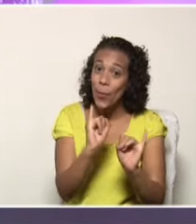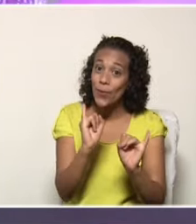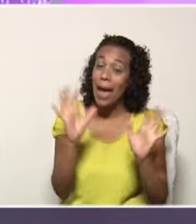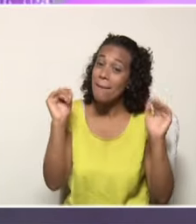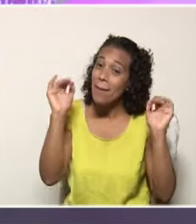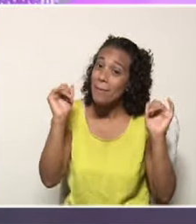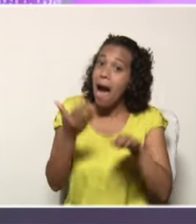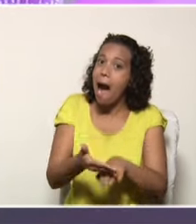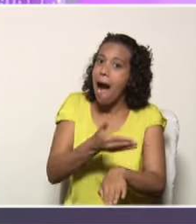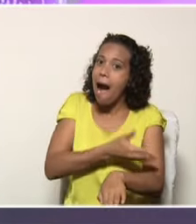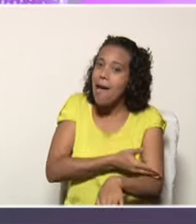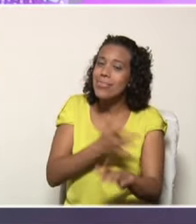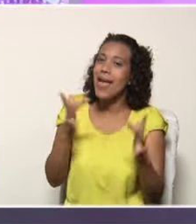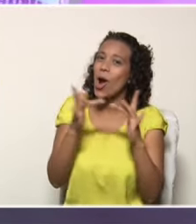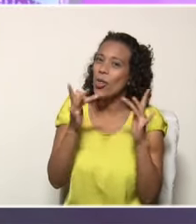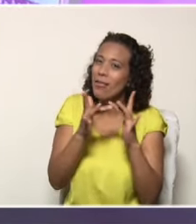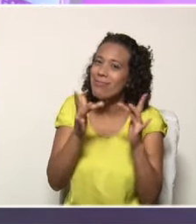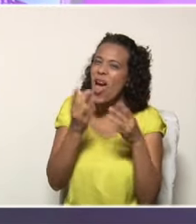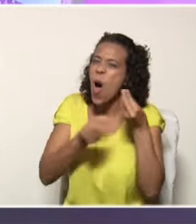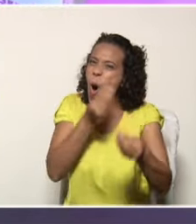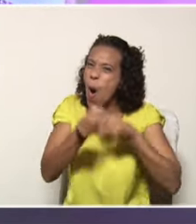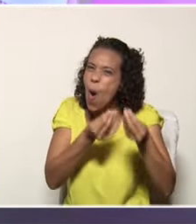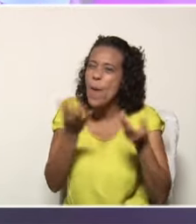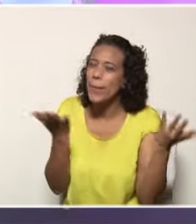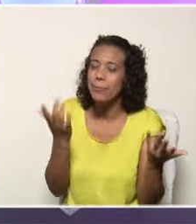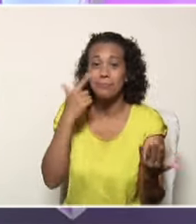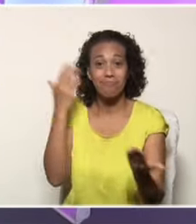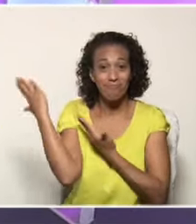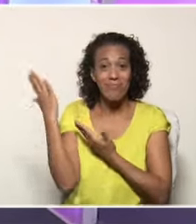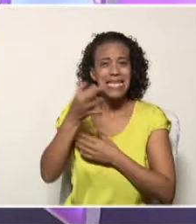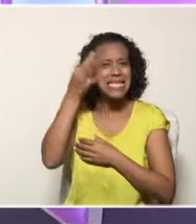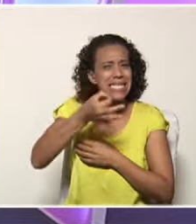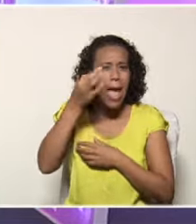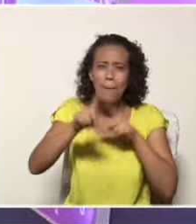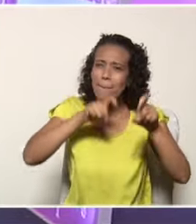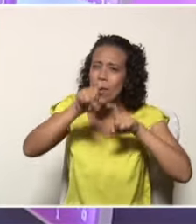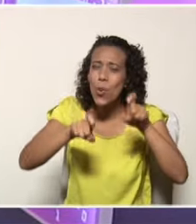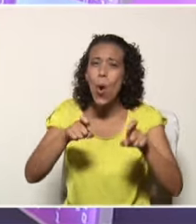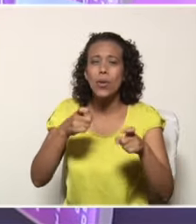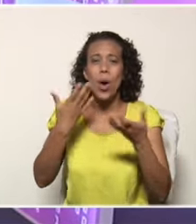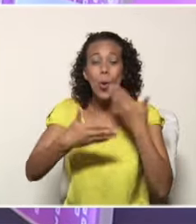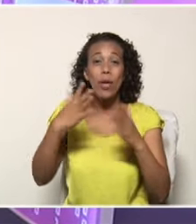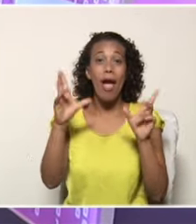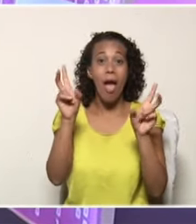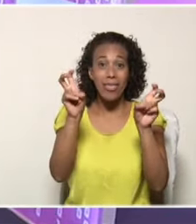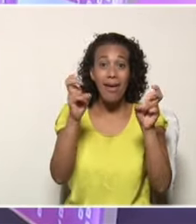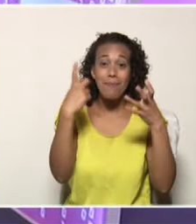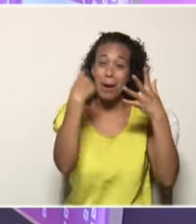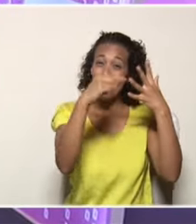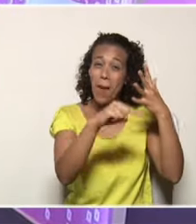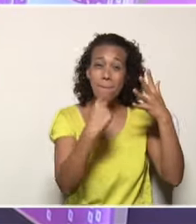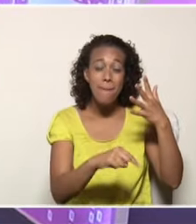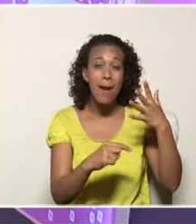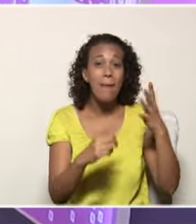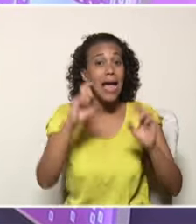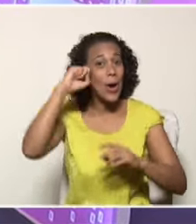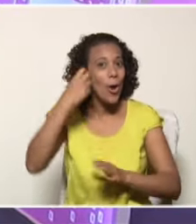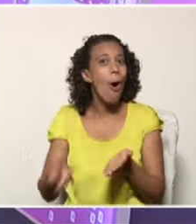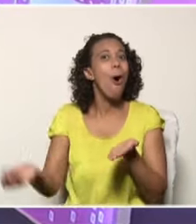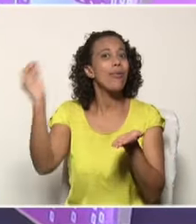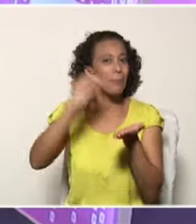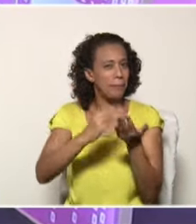no olvides que podemos seguir conectados a través de las redes sociales. Siempre vamos a estar ofreciéndote contenidos adicionales y te los voy a